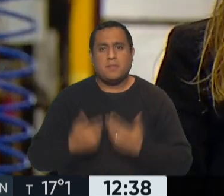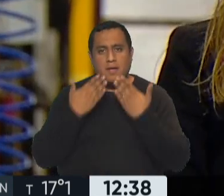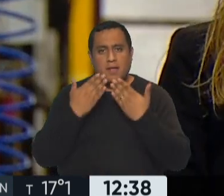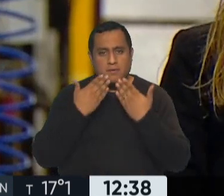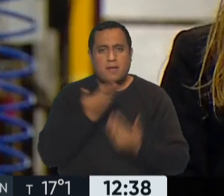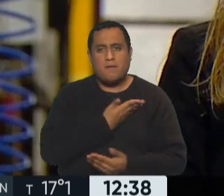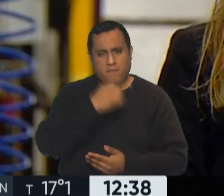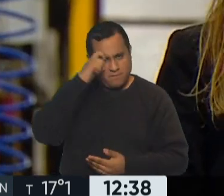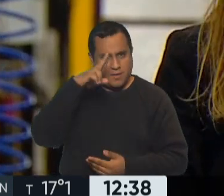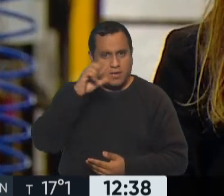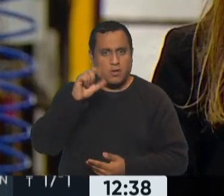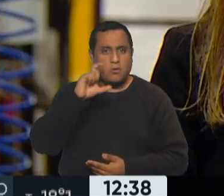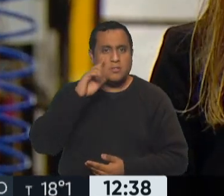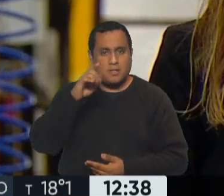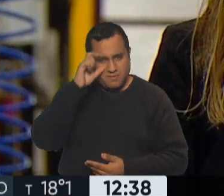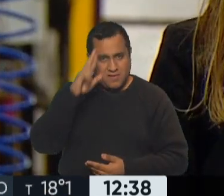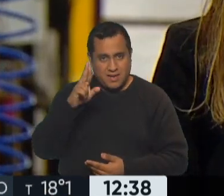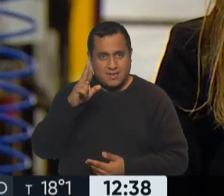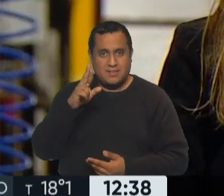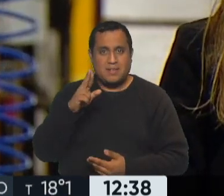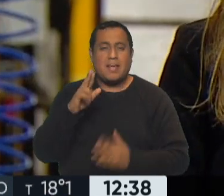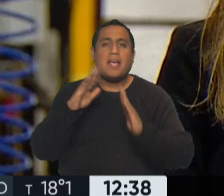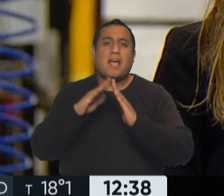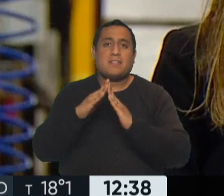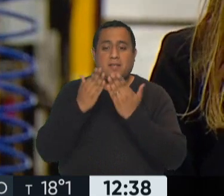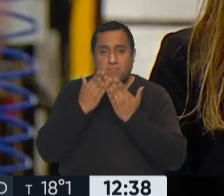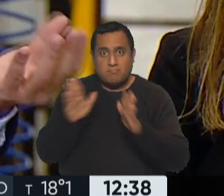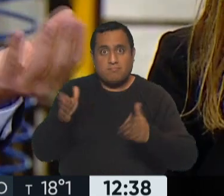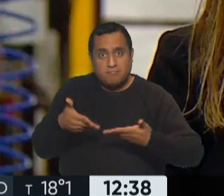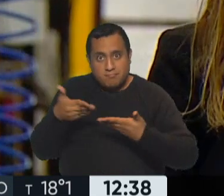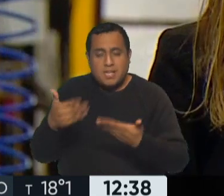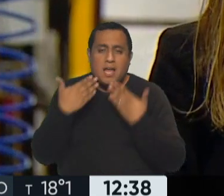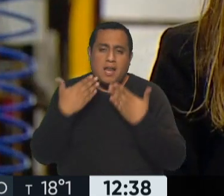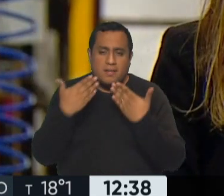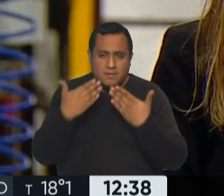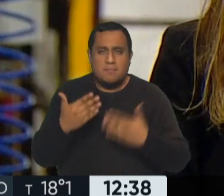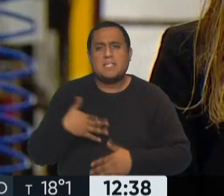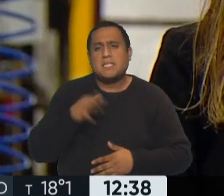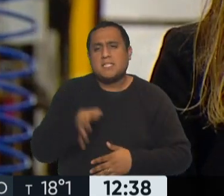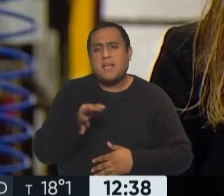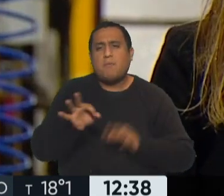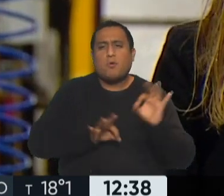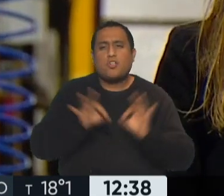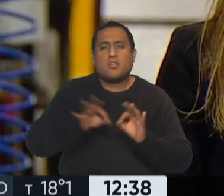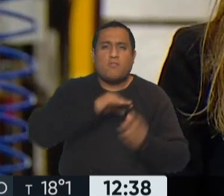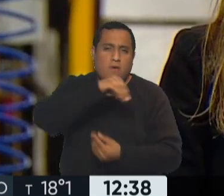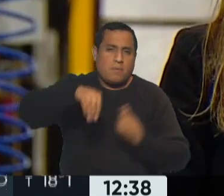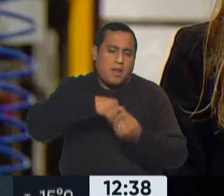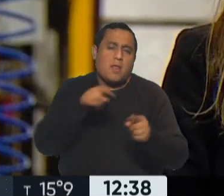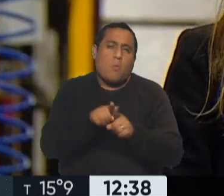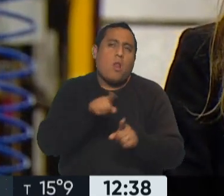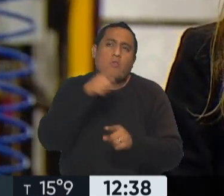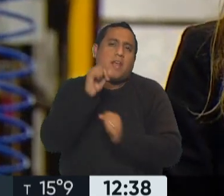Ferrocider por abrirnos las puertas de su casa. Sé que este es un proyecto familiar, como muchas empresas